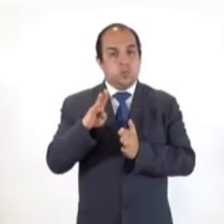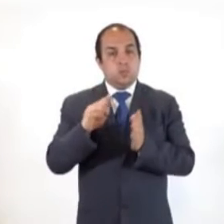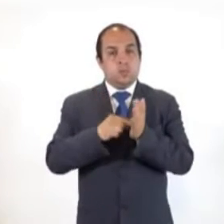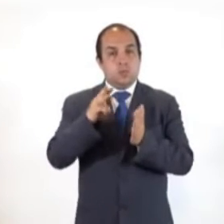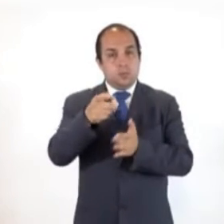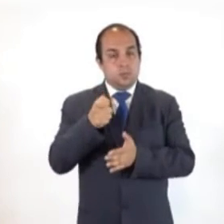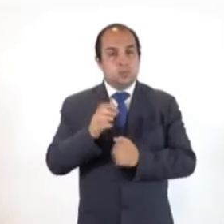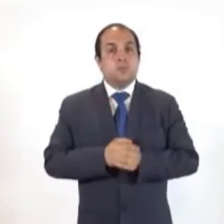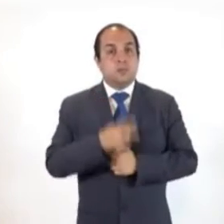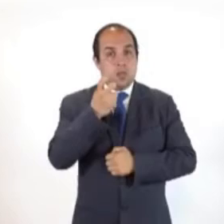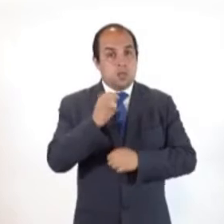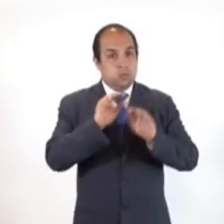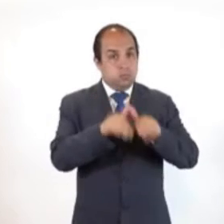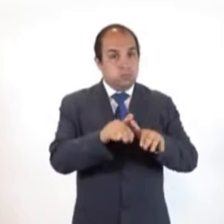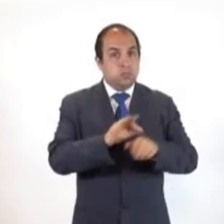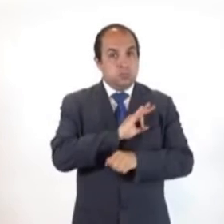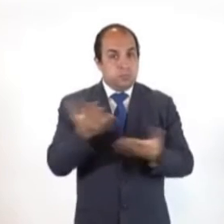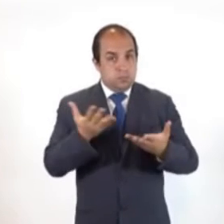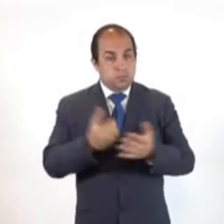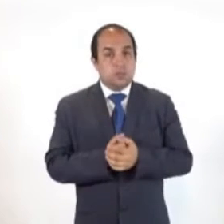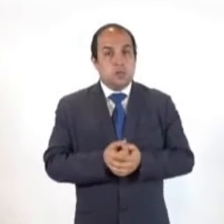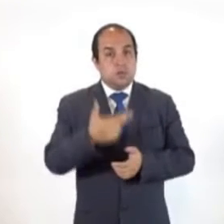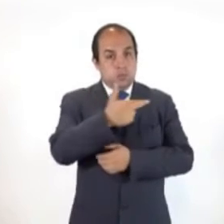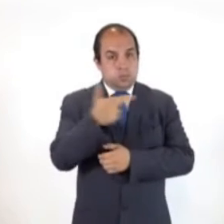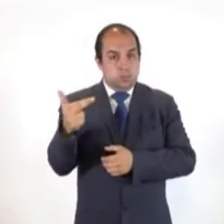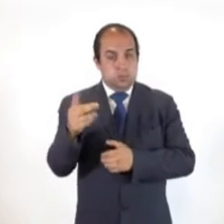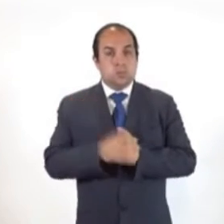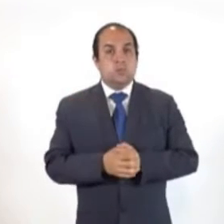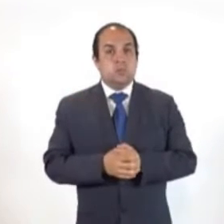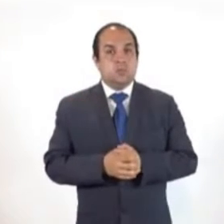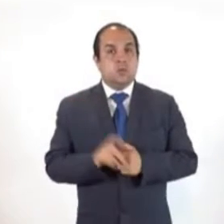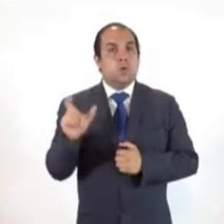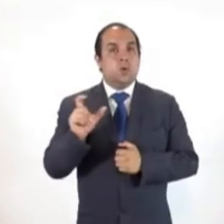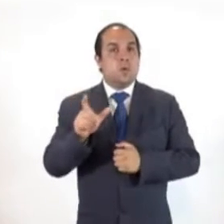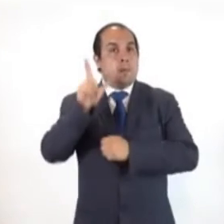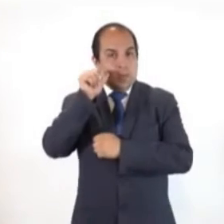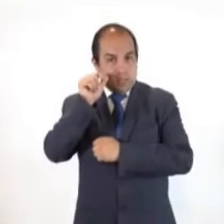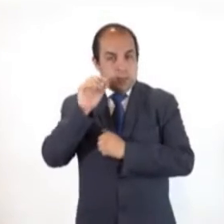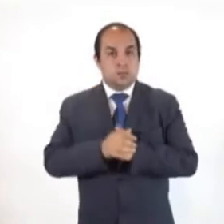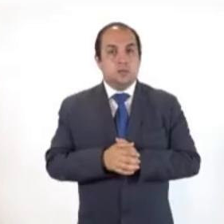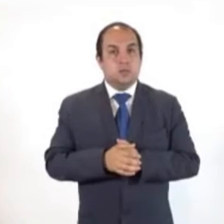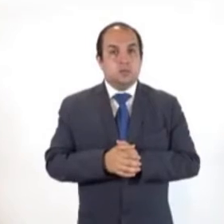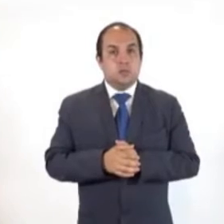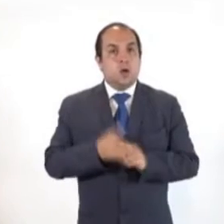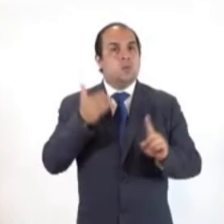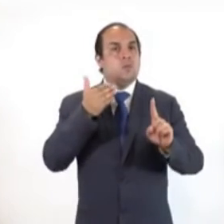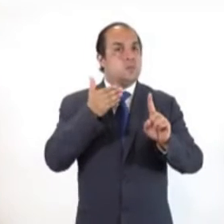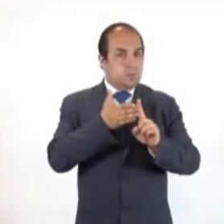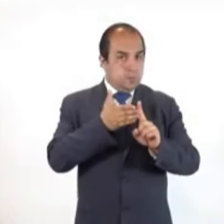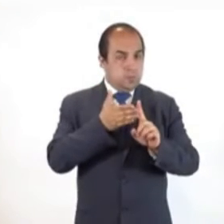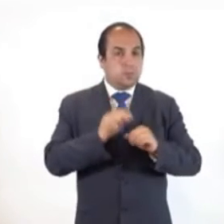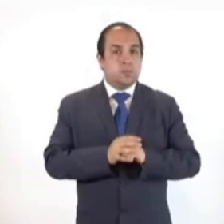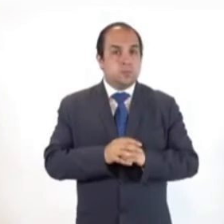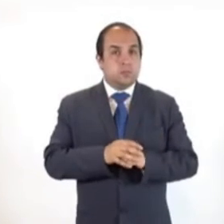ciapem.cdmx.gov.mx. Este registro lo podrán hacer los restaurantes a partir del día de mañana. Por supuesto, la intención es